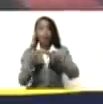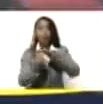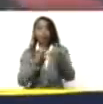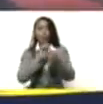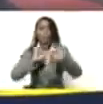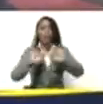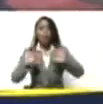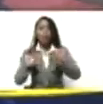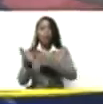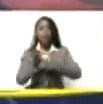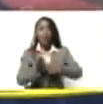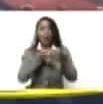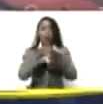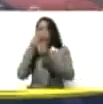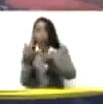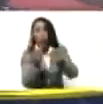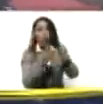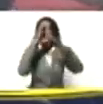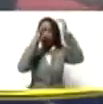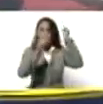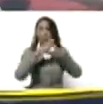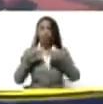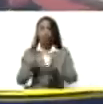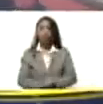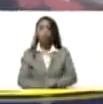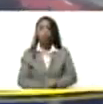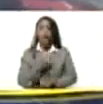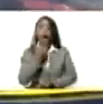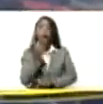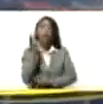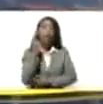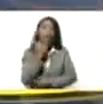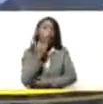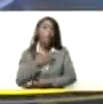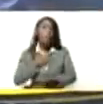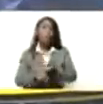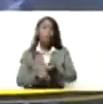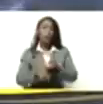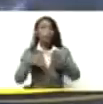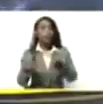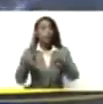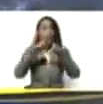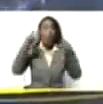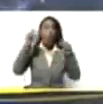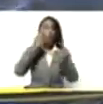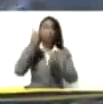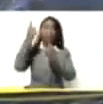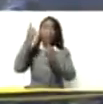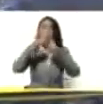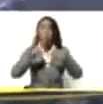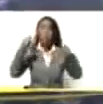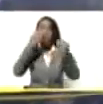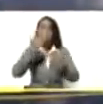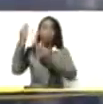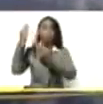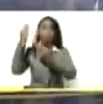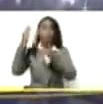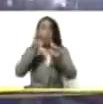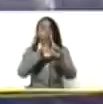nosotros hemos tenido que enfrentar el 2021 todas las variantes nos llegó la variante